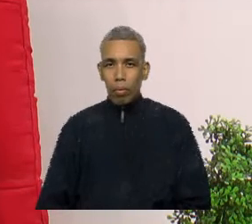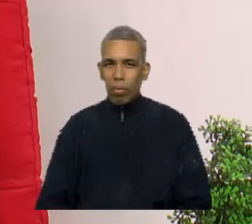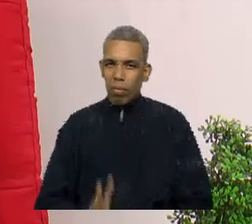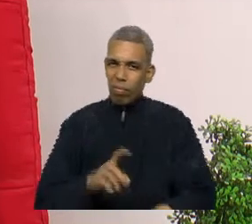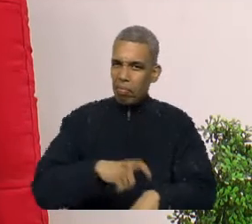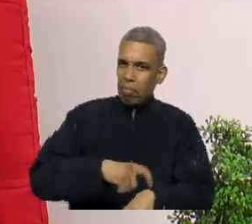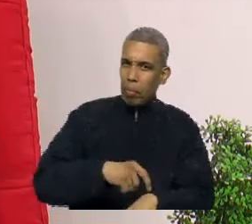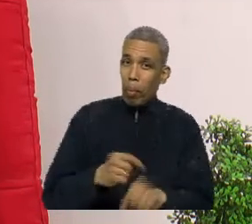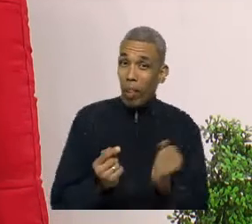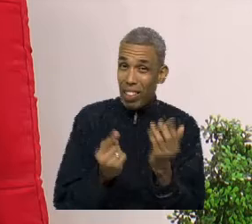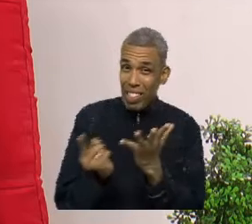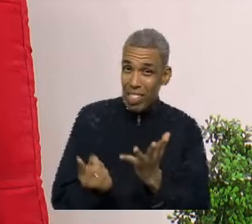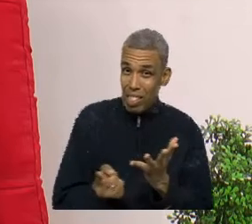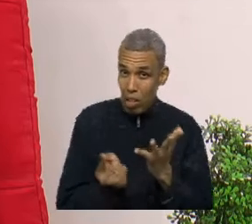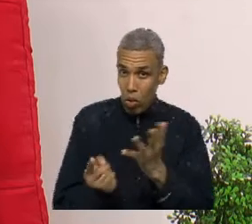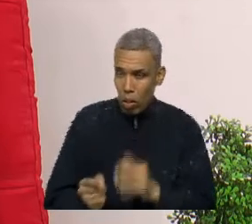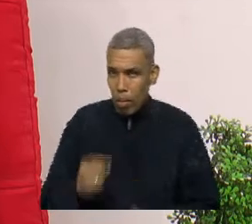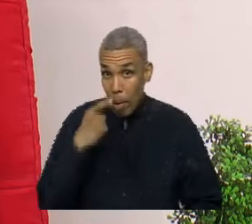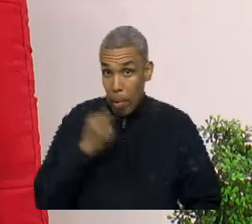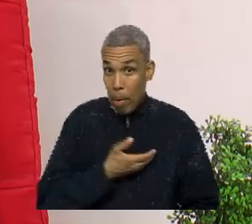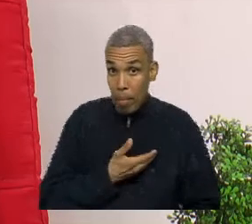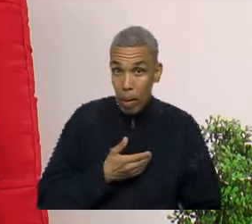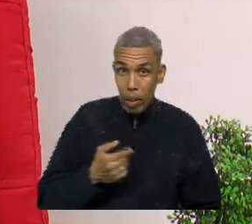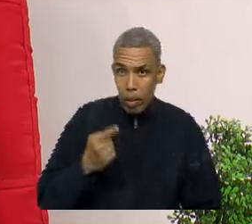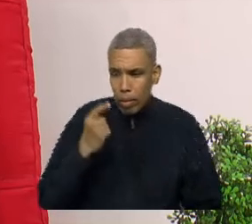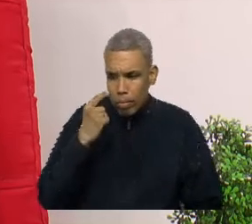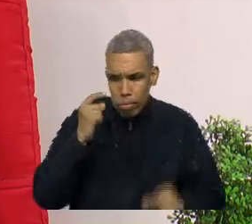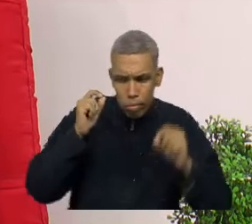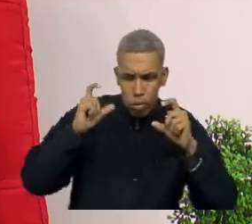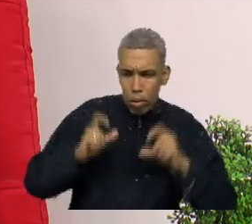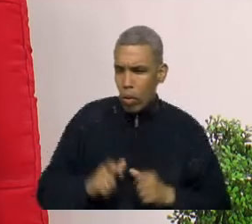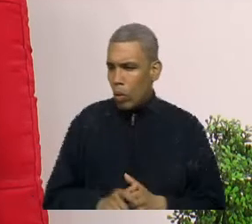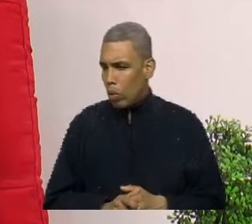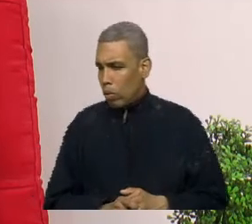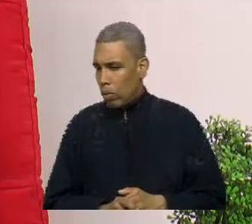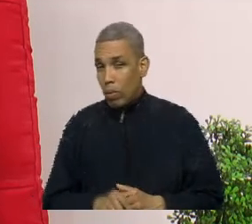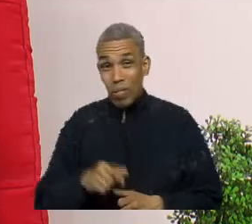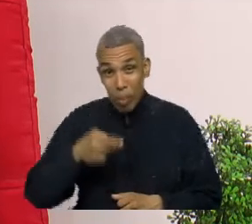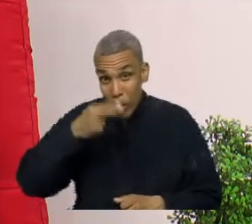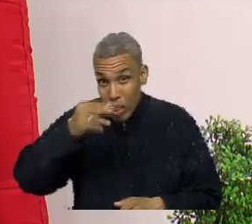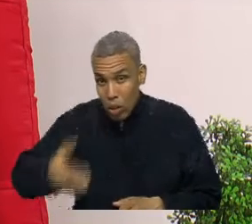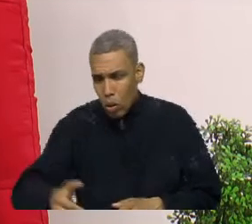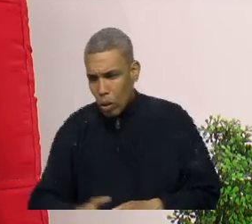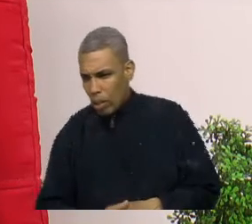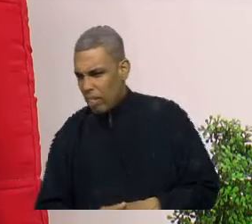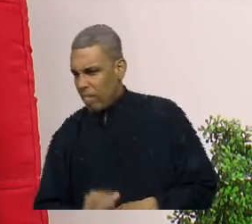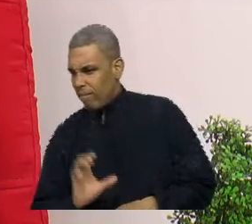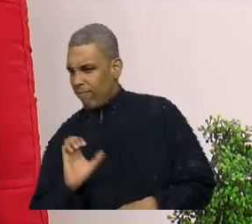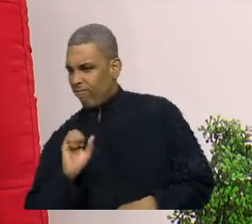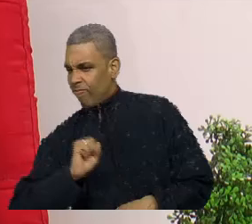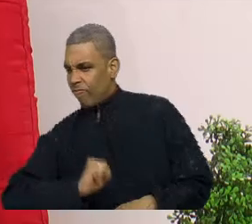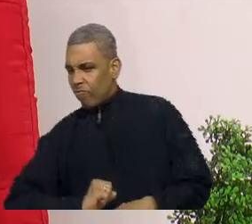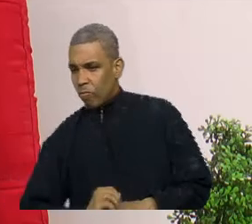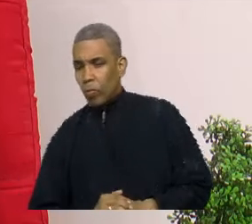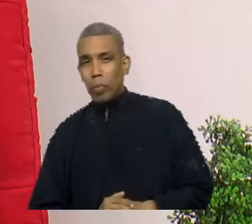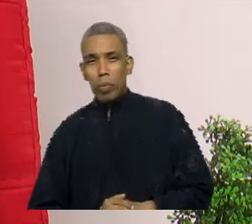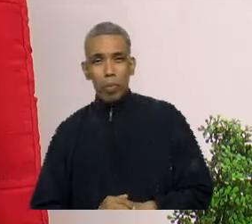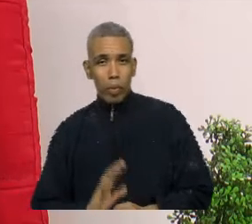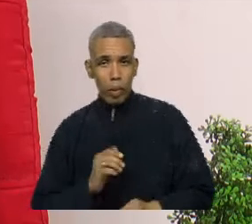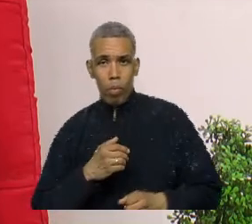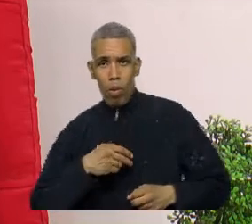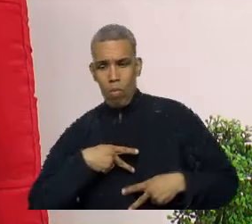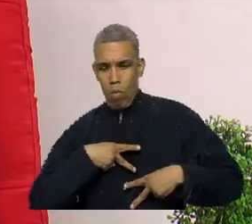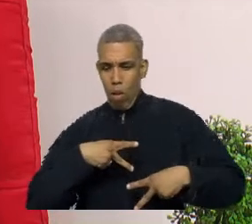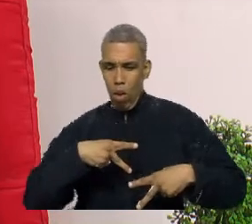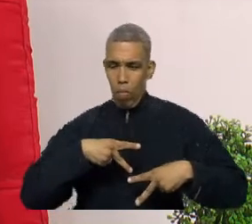por eso es importante que los papás no esperen demasiado tiempo en consultar, porque van a tener más o menos de 6 a